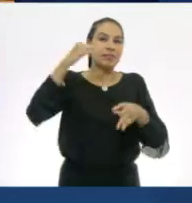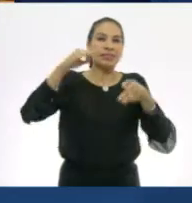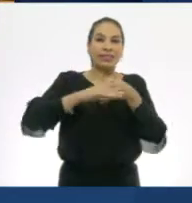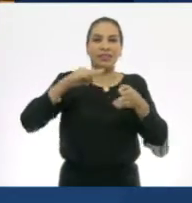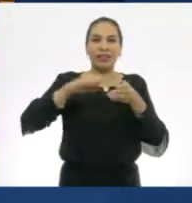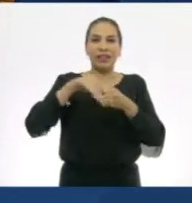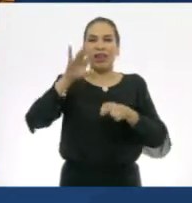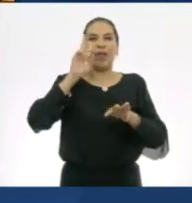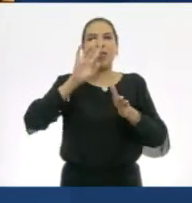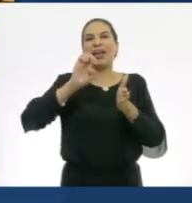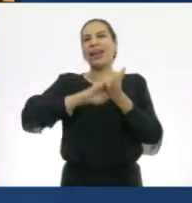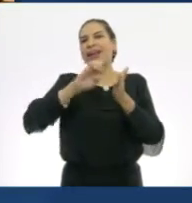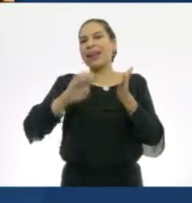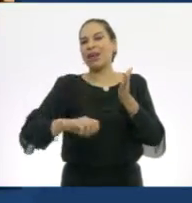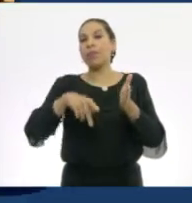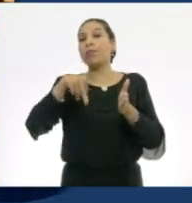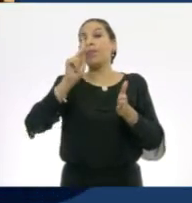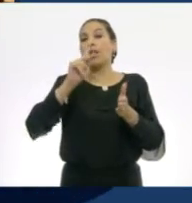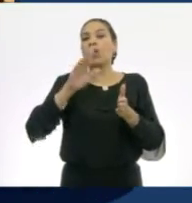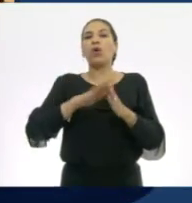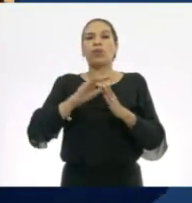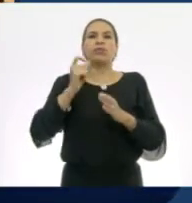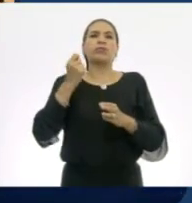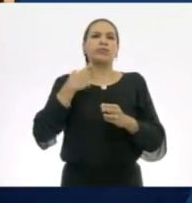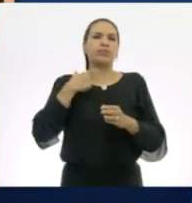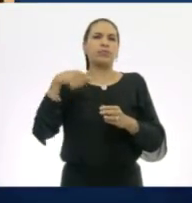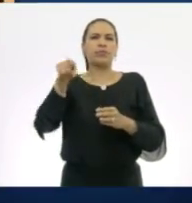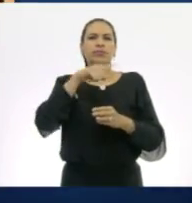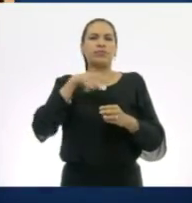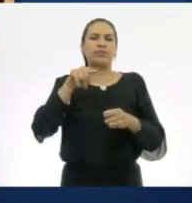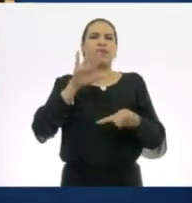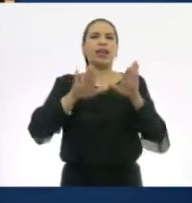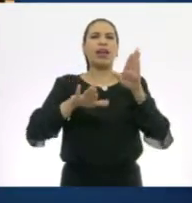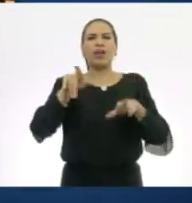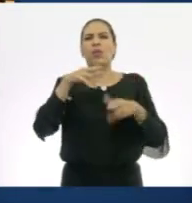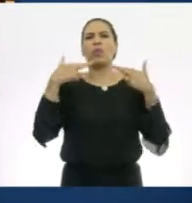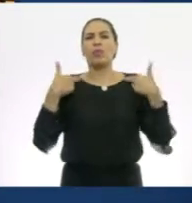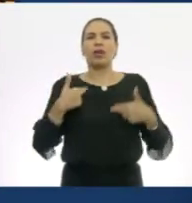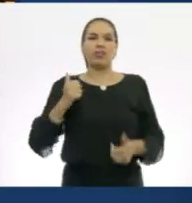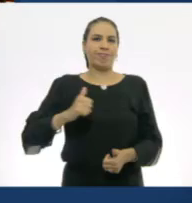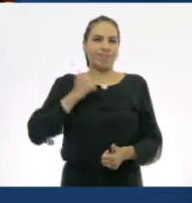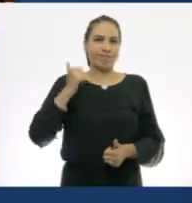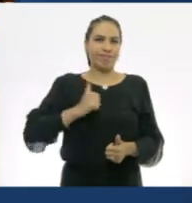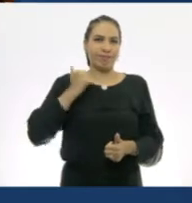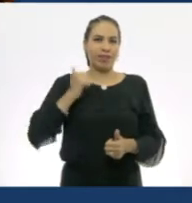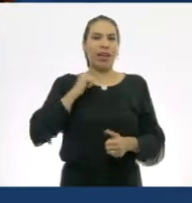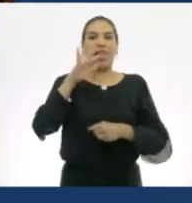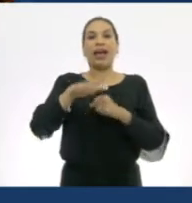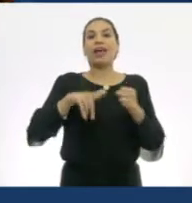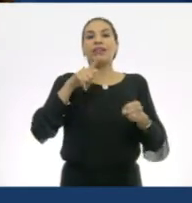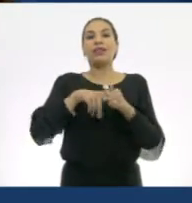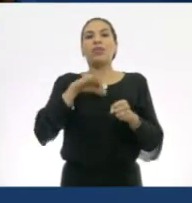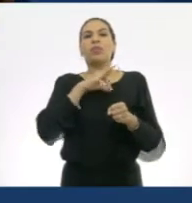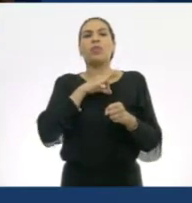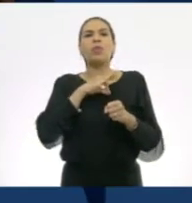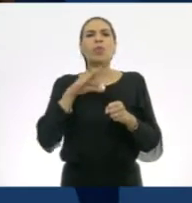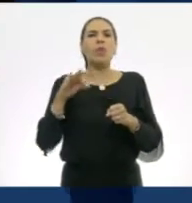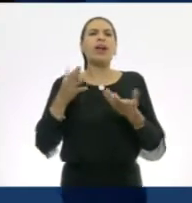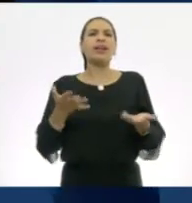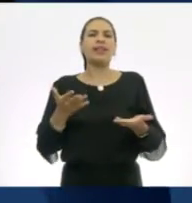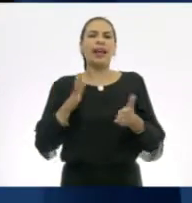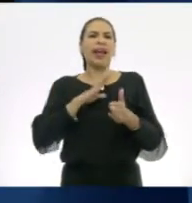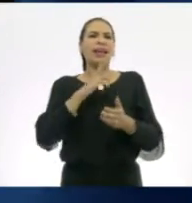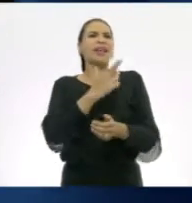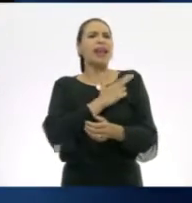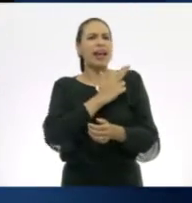se ha ejemplificado, sino sí una caza pasiva en la que el humano aprovechaba animales que podían estar